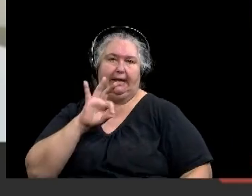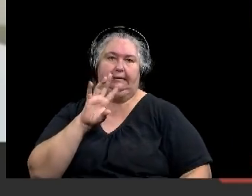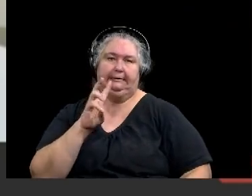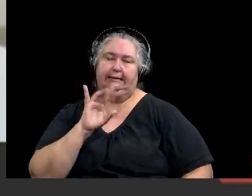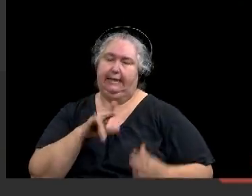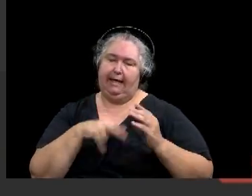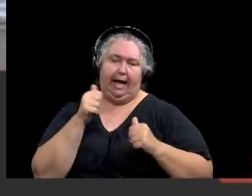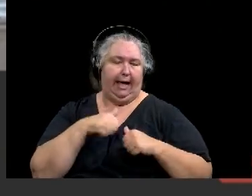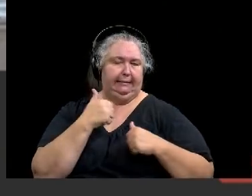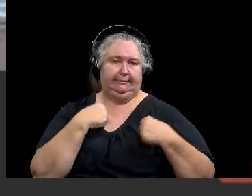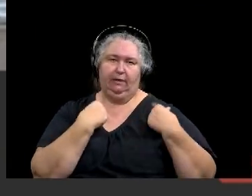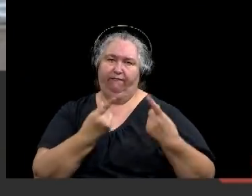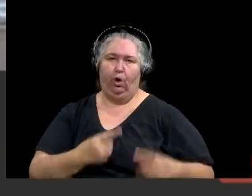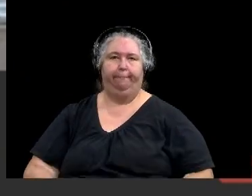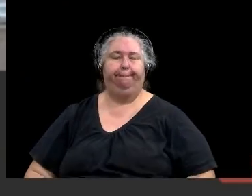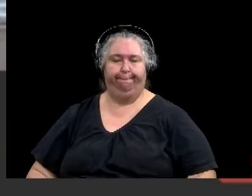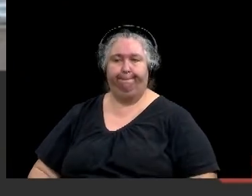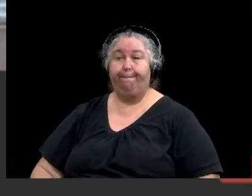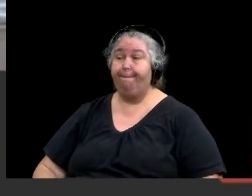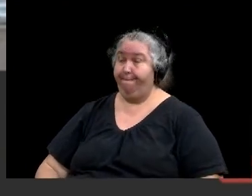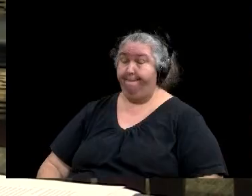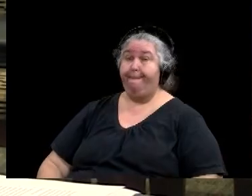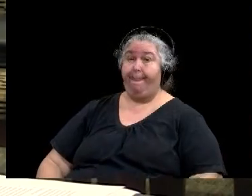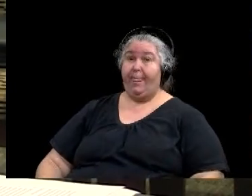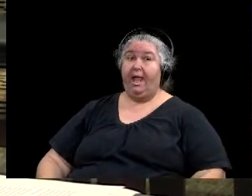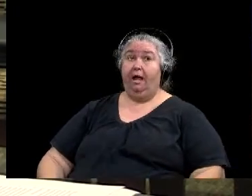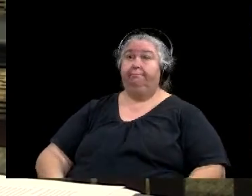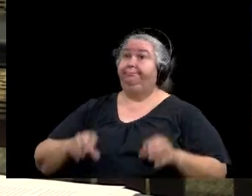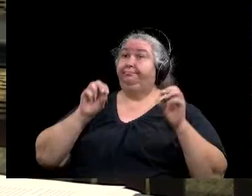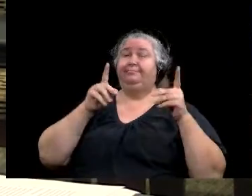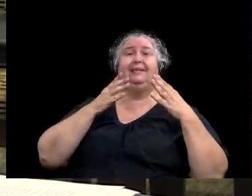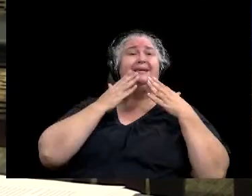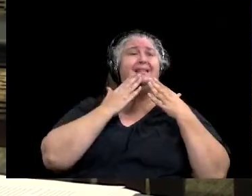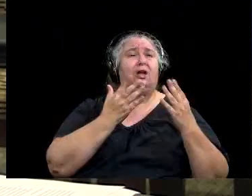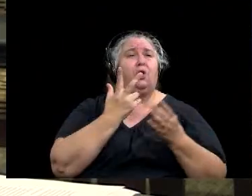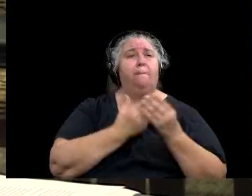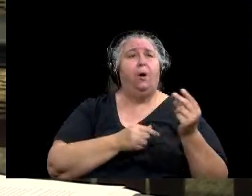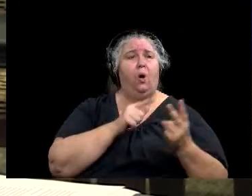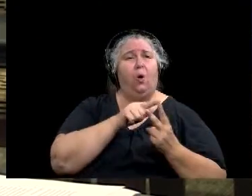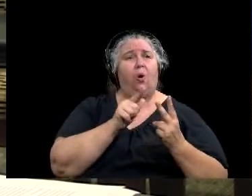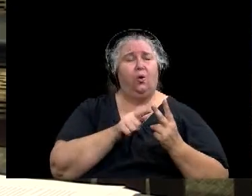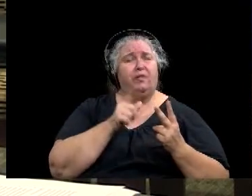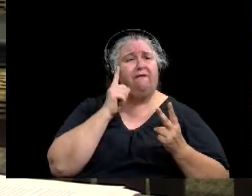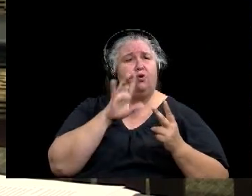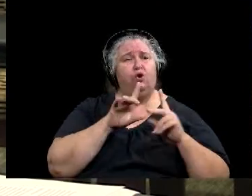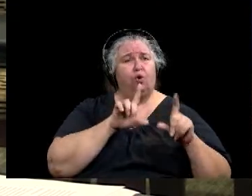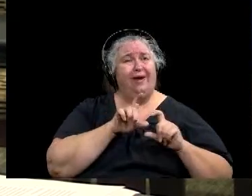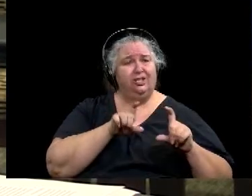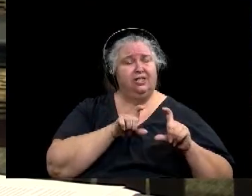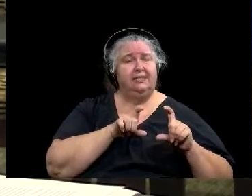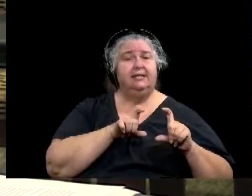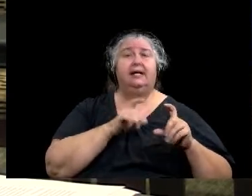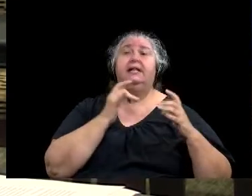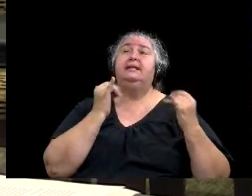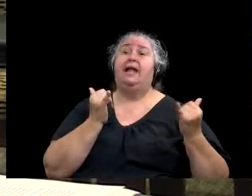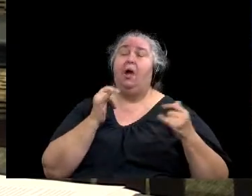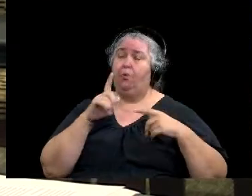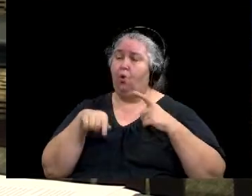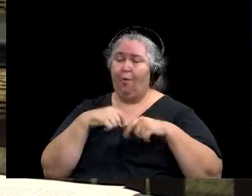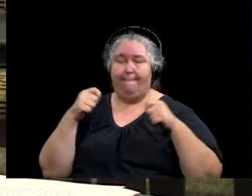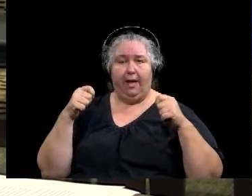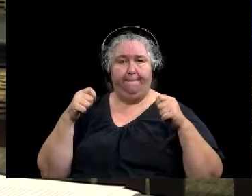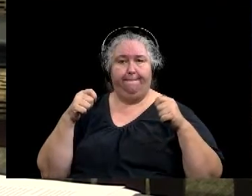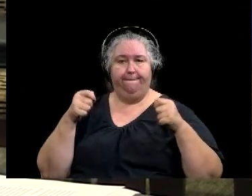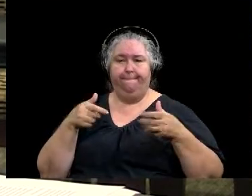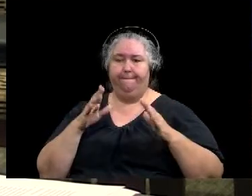si ese es el número ok gracias 23 y viana y